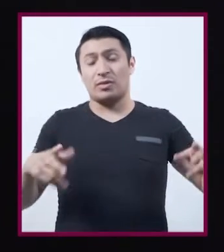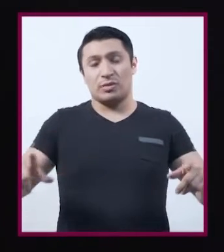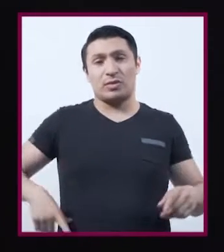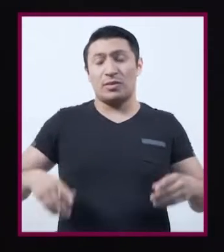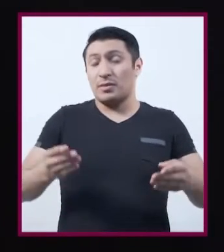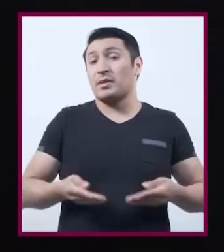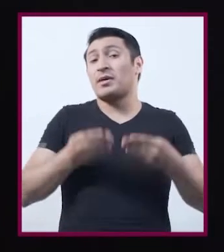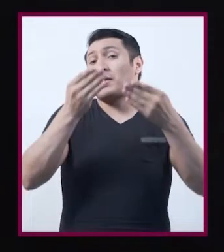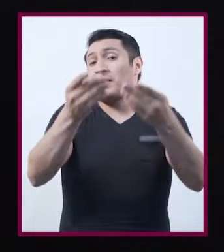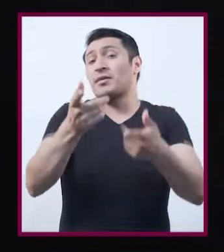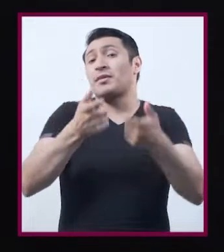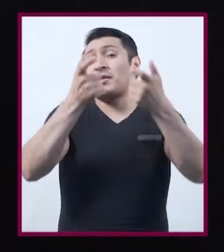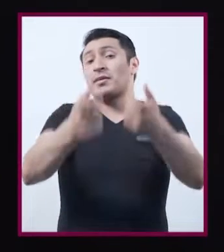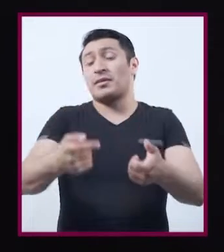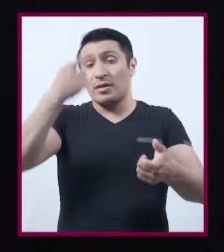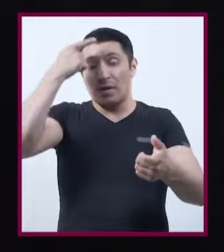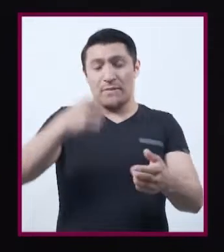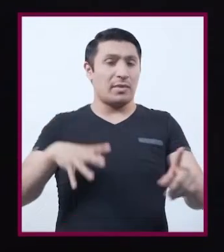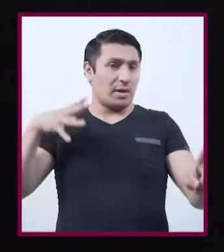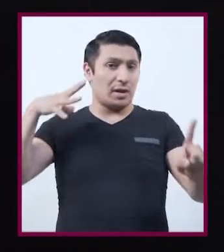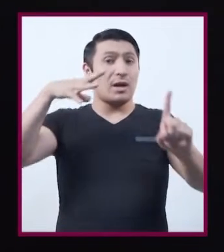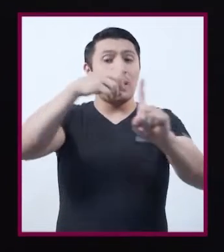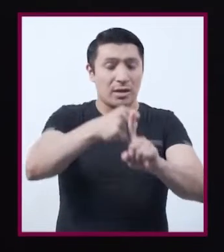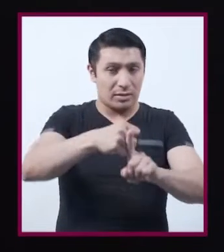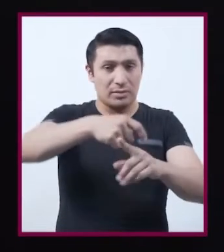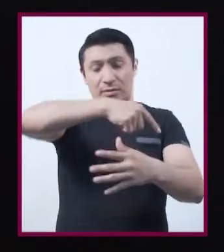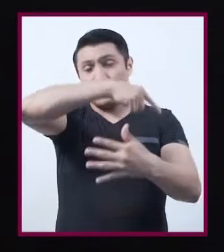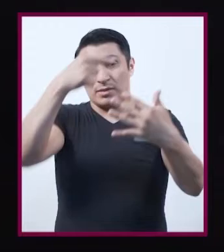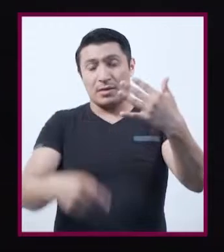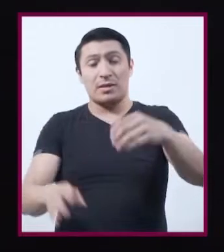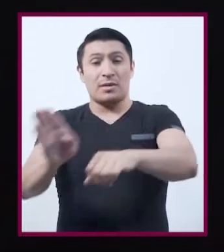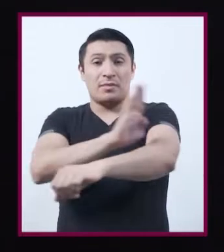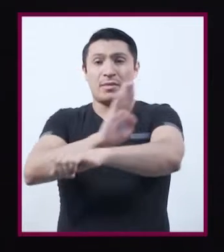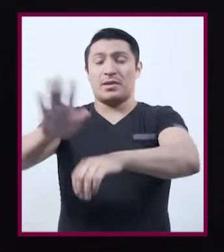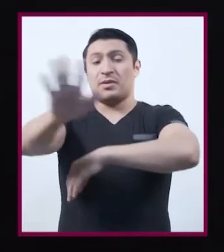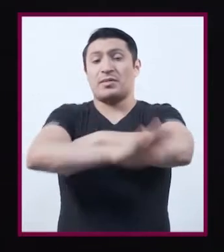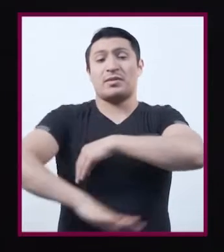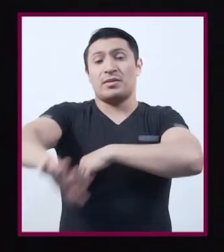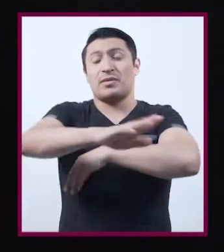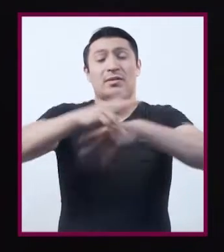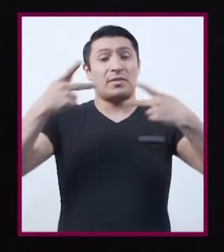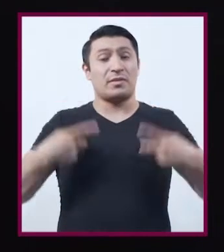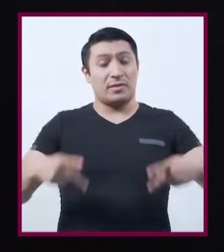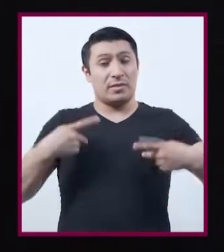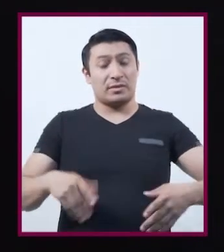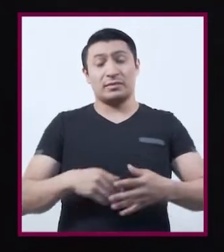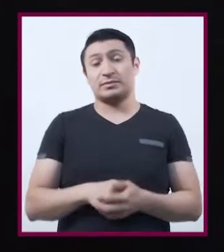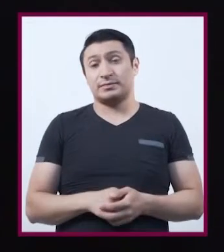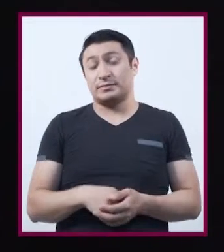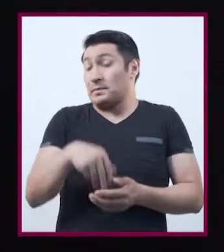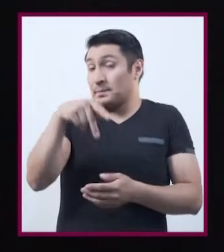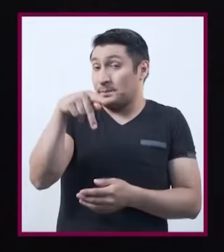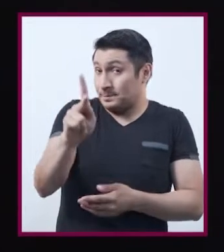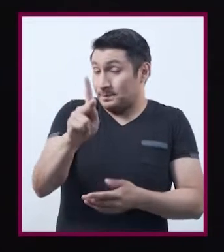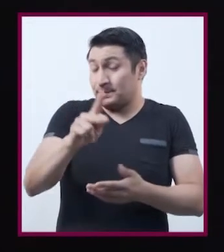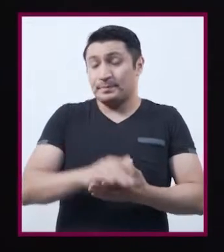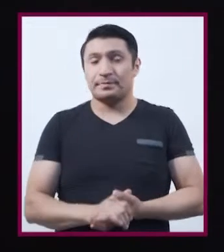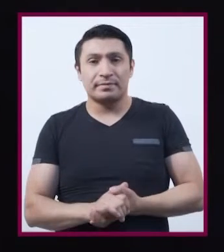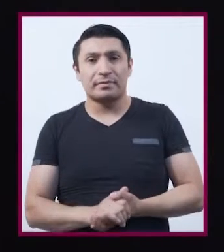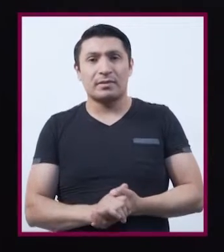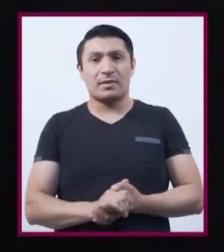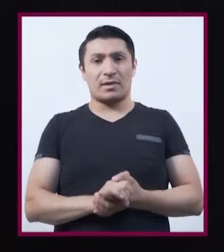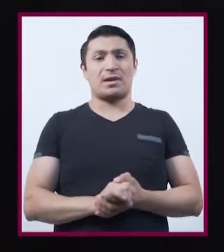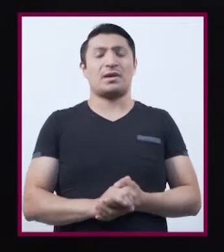La idea es proveer de recursos al gobierno para que éste pueda alcanzar sus objetivos, para beneficio de todos y todos